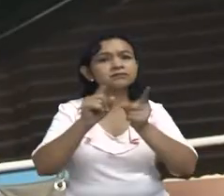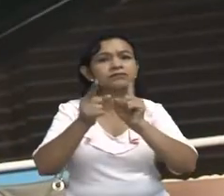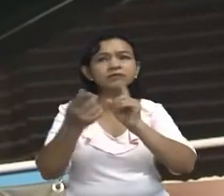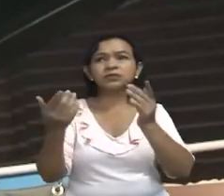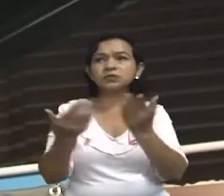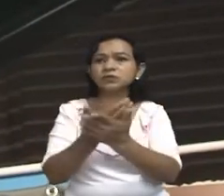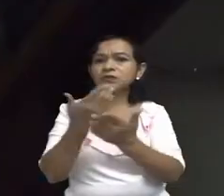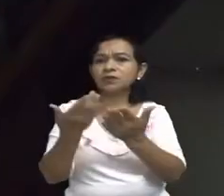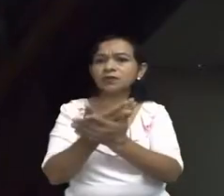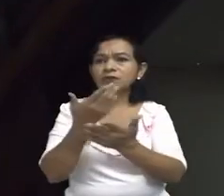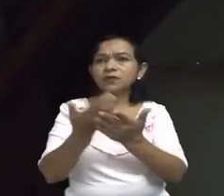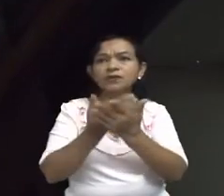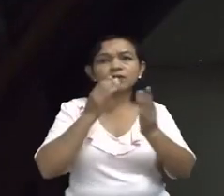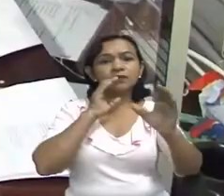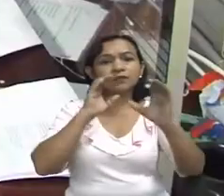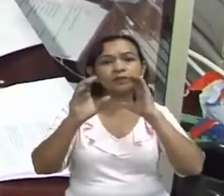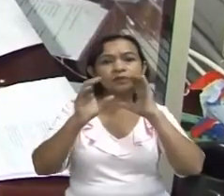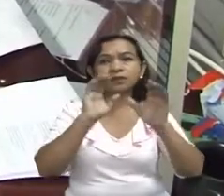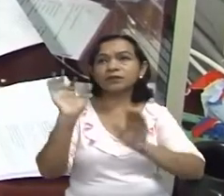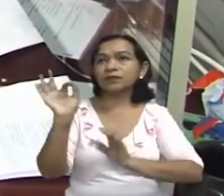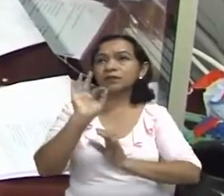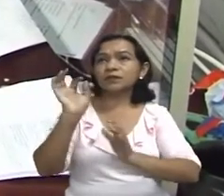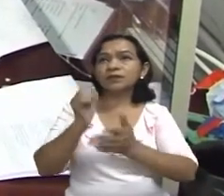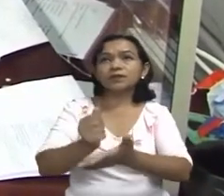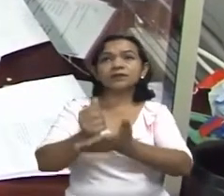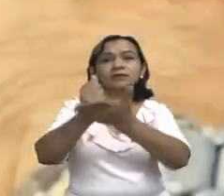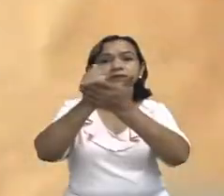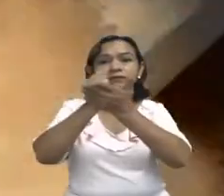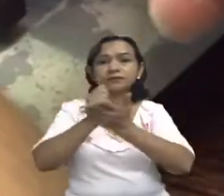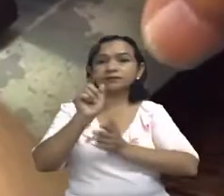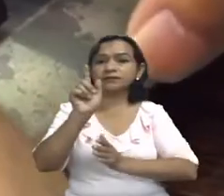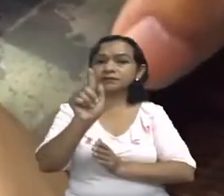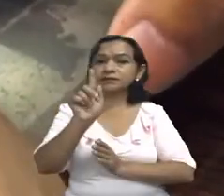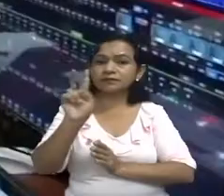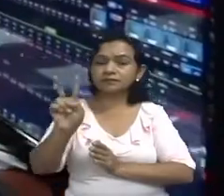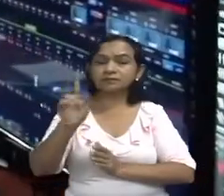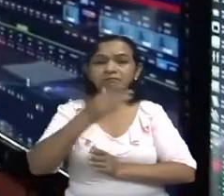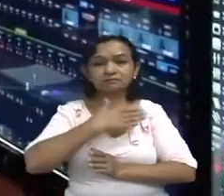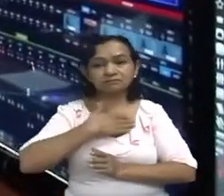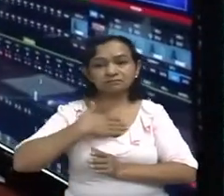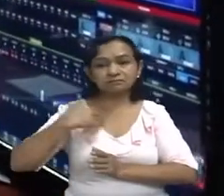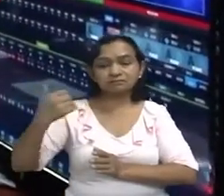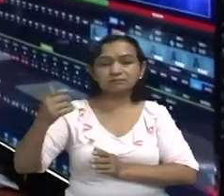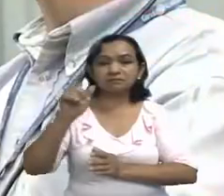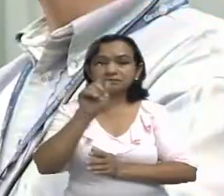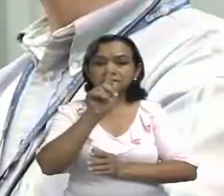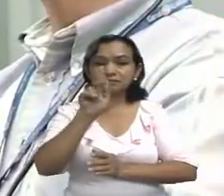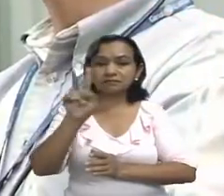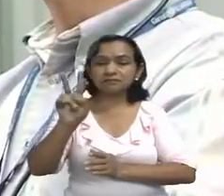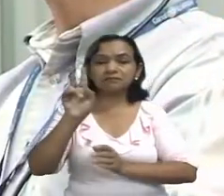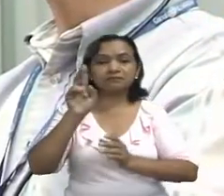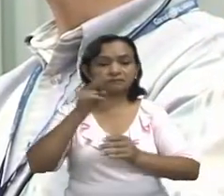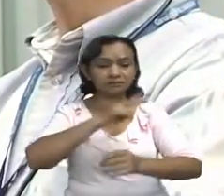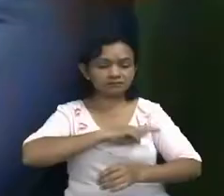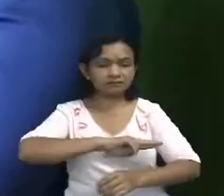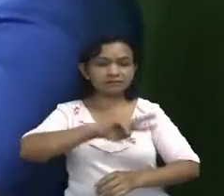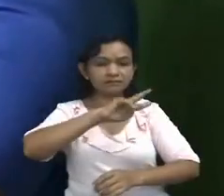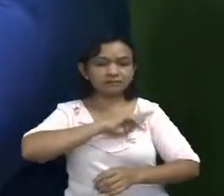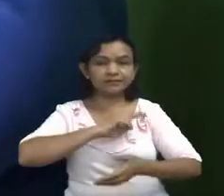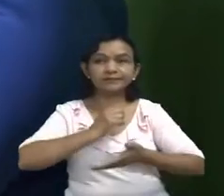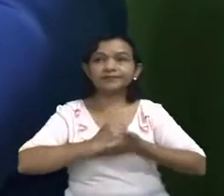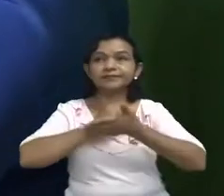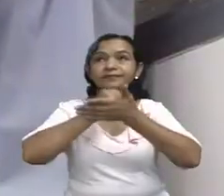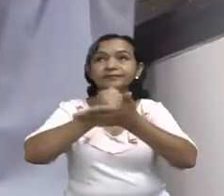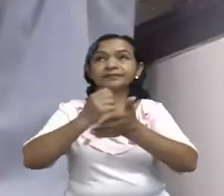nuevos formatos comunicacionales que han permitido a este canal funcionar como un medio para promover valores que contribuyan